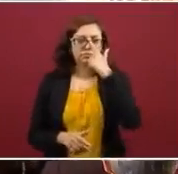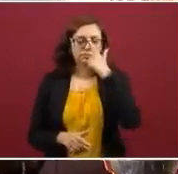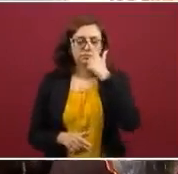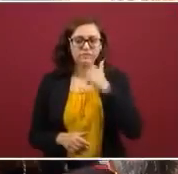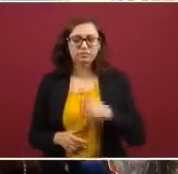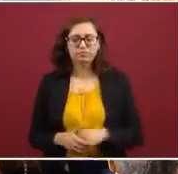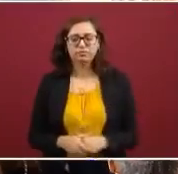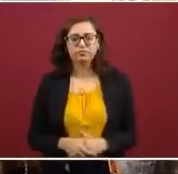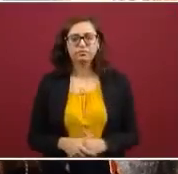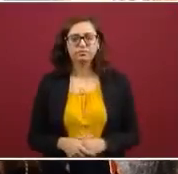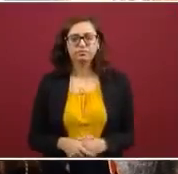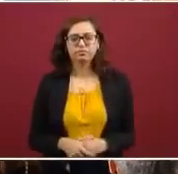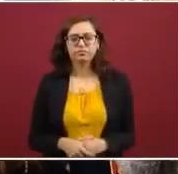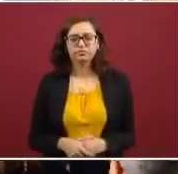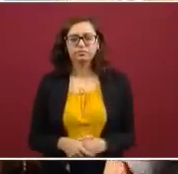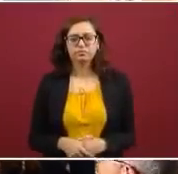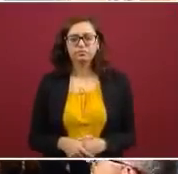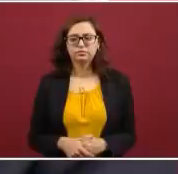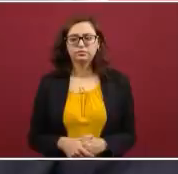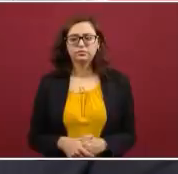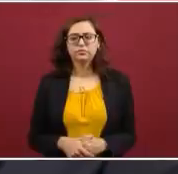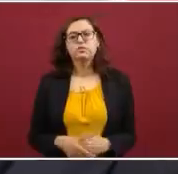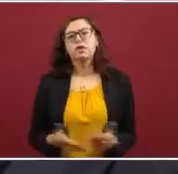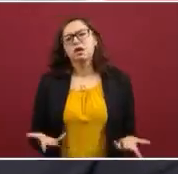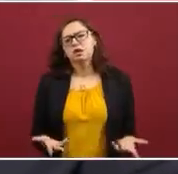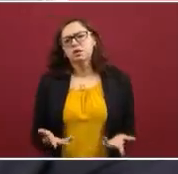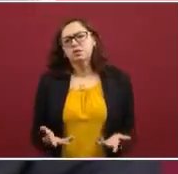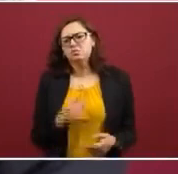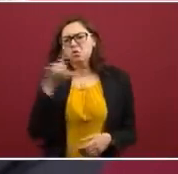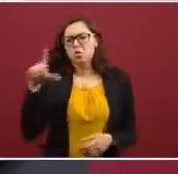el gobierno tiene prioridades.